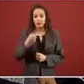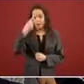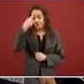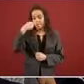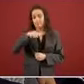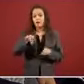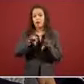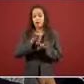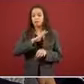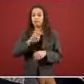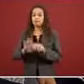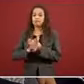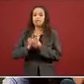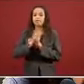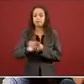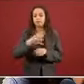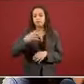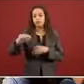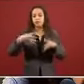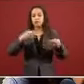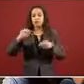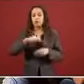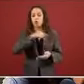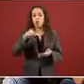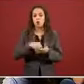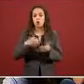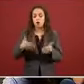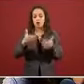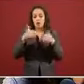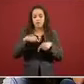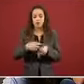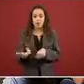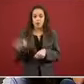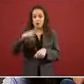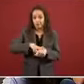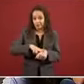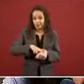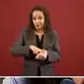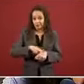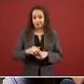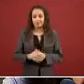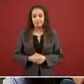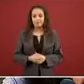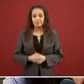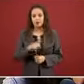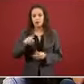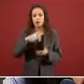contagio al interior de los hospitales en el ámbito rural. La que sigue, por favor.